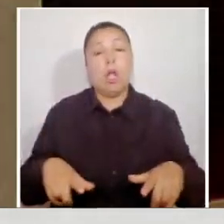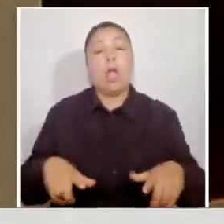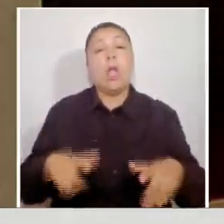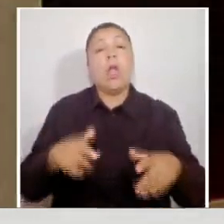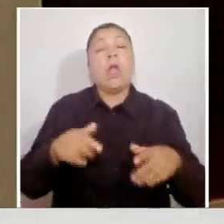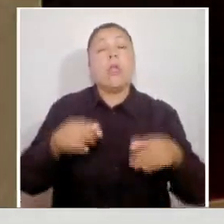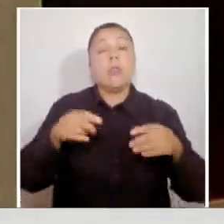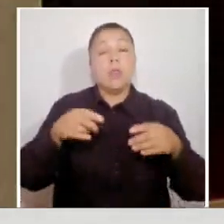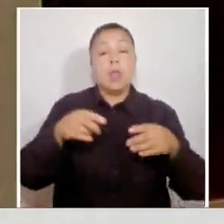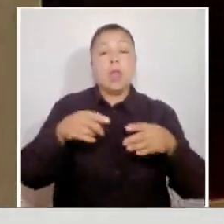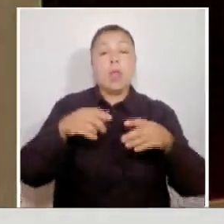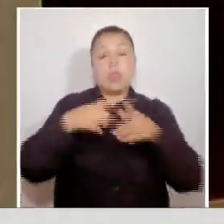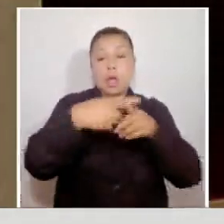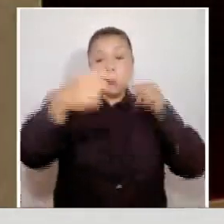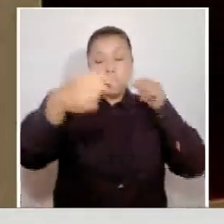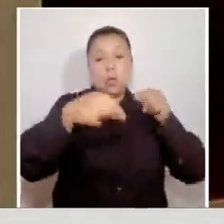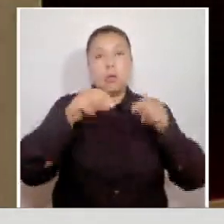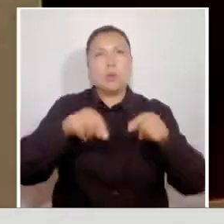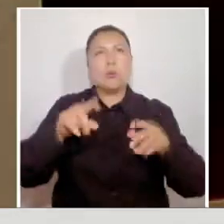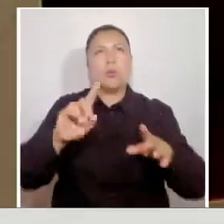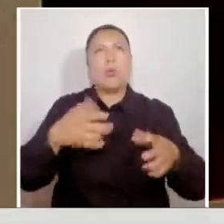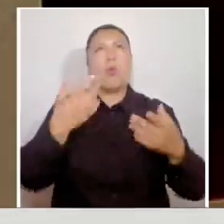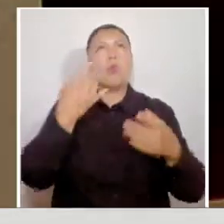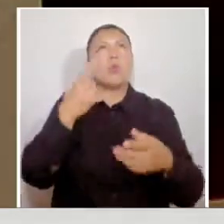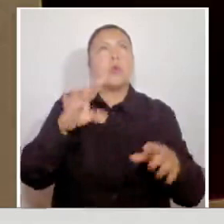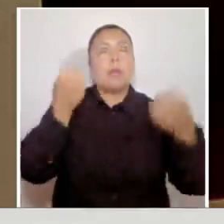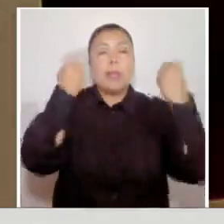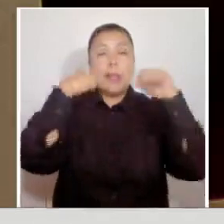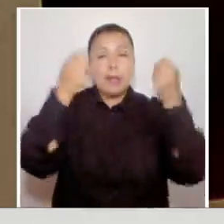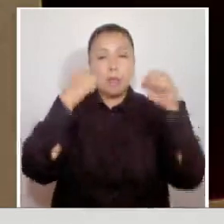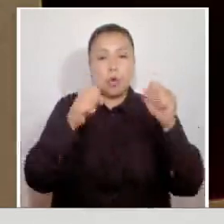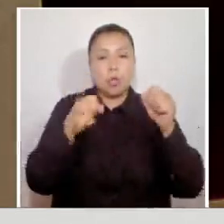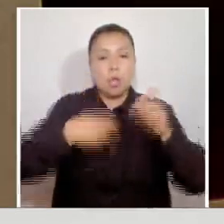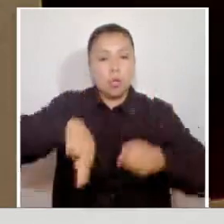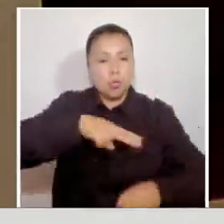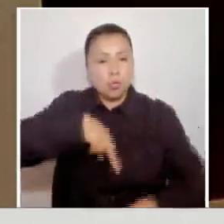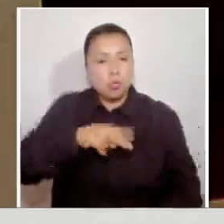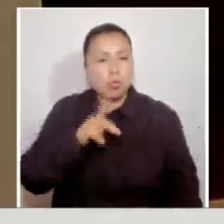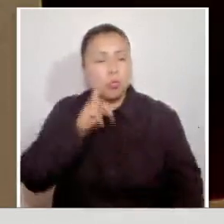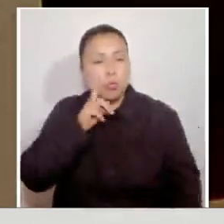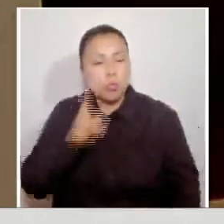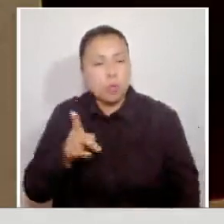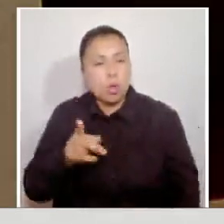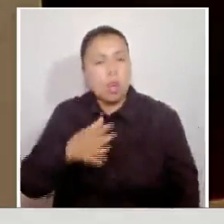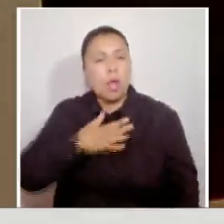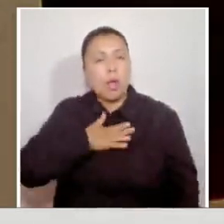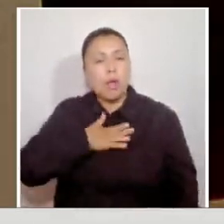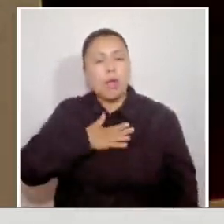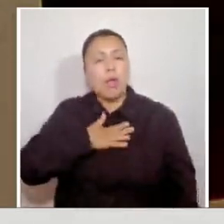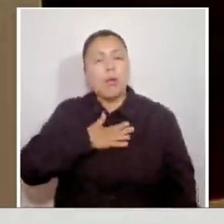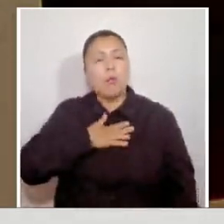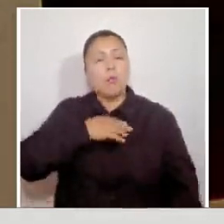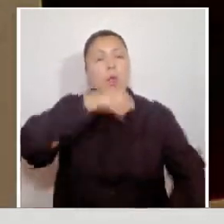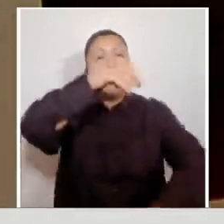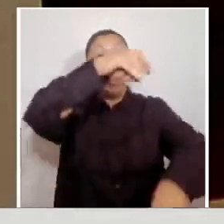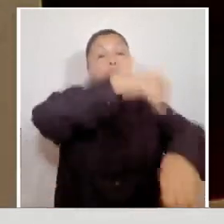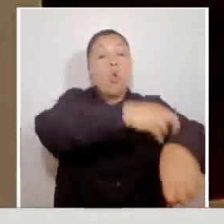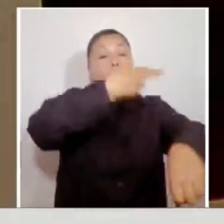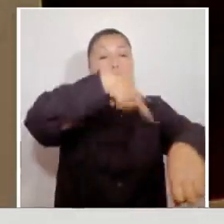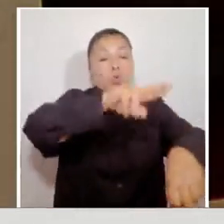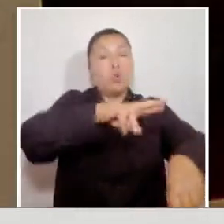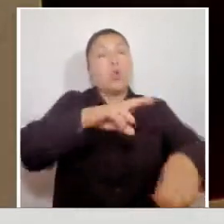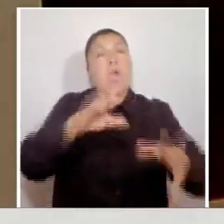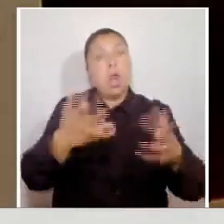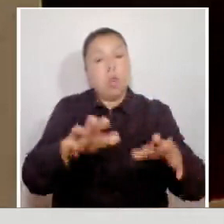esto pasa a ser simplemente deporte vamos a tener especialmente en mi zona del sur y probablemente en muchos sectores de